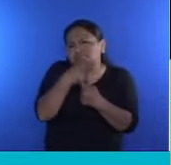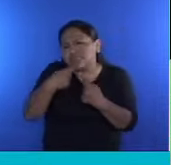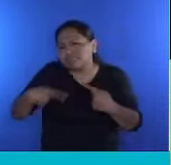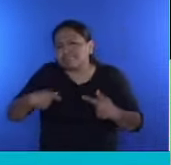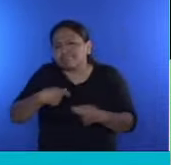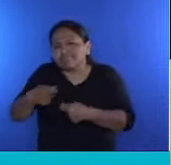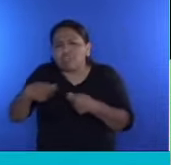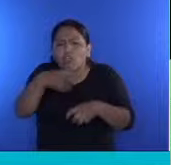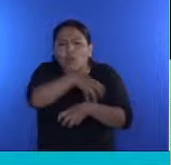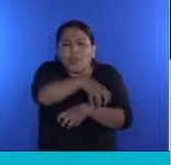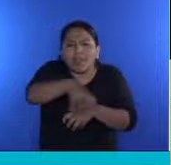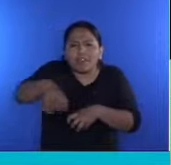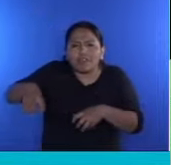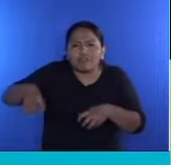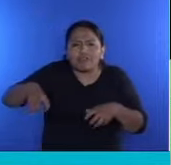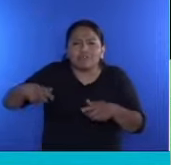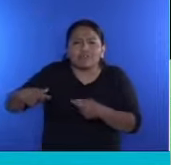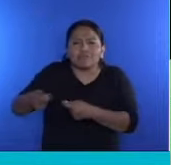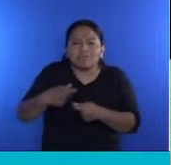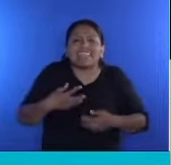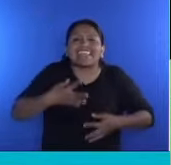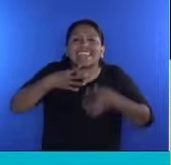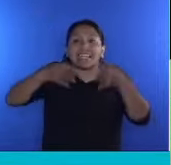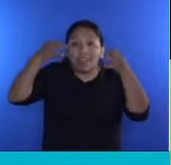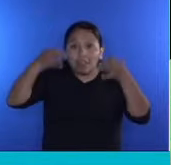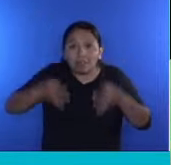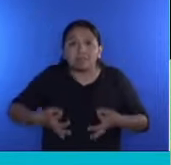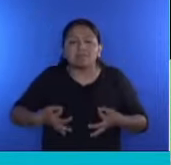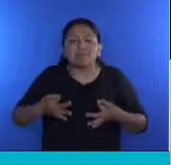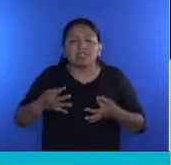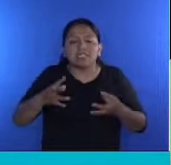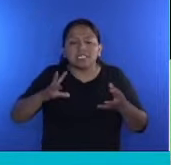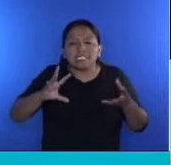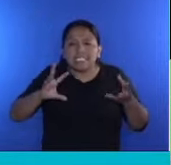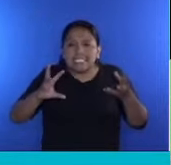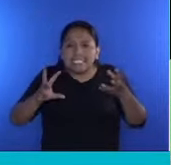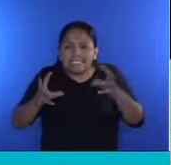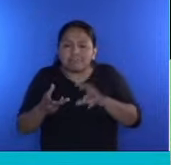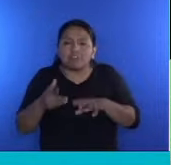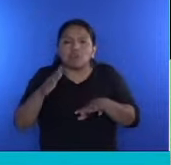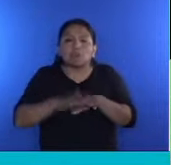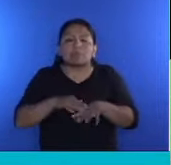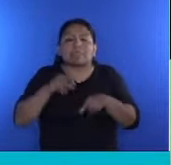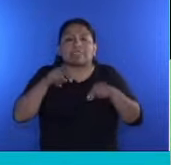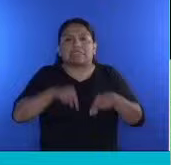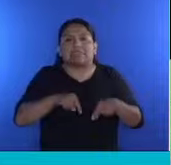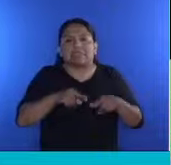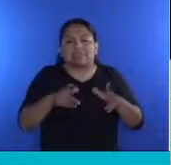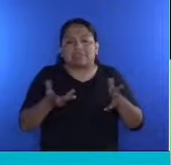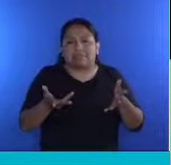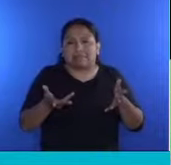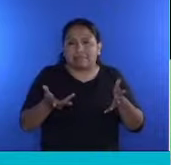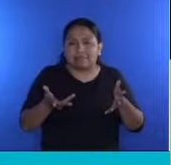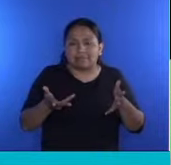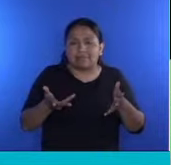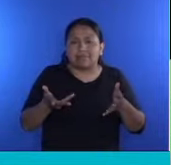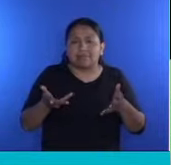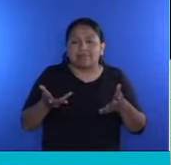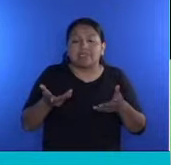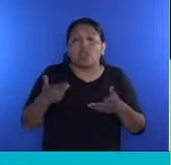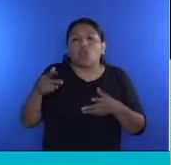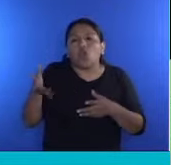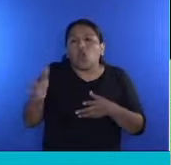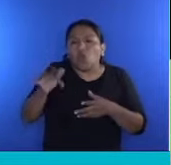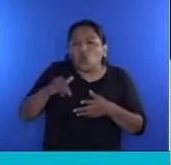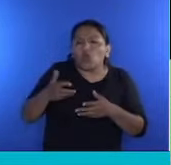comercios que realmente se ven dañados por esto. Aquellos que luchan día a día y dan